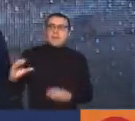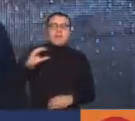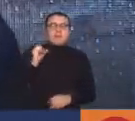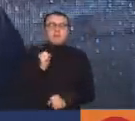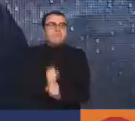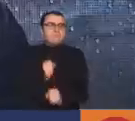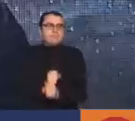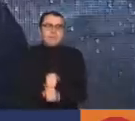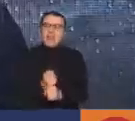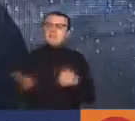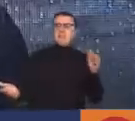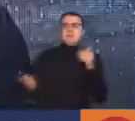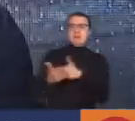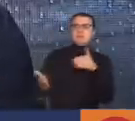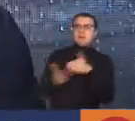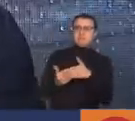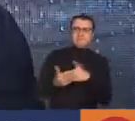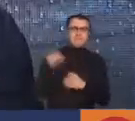trabajando.